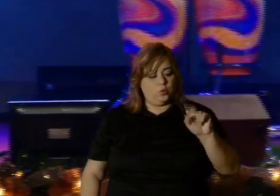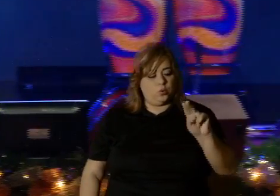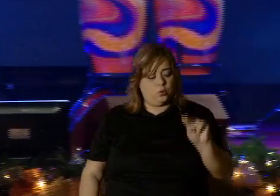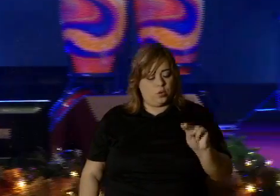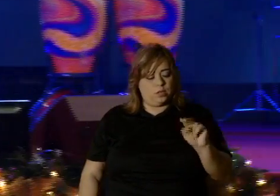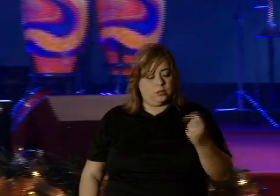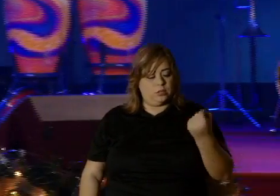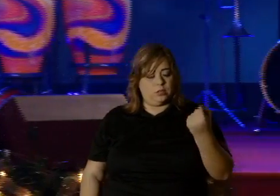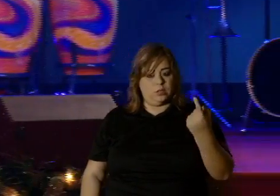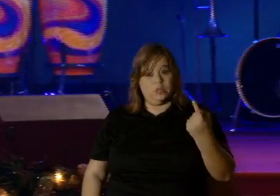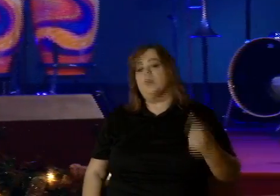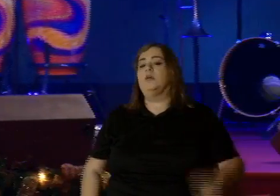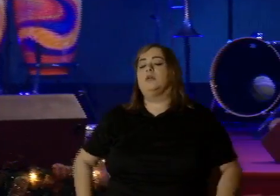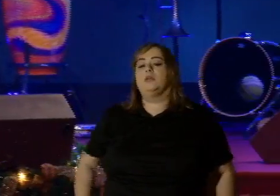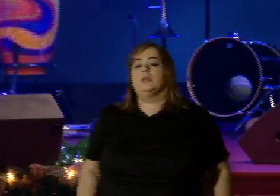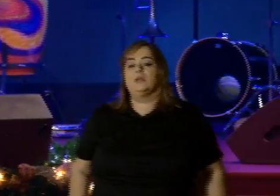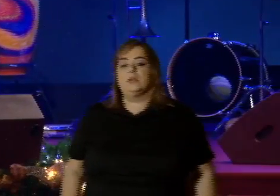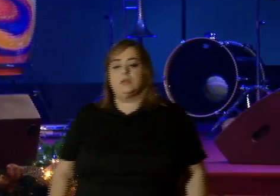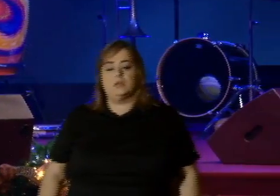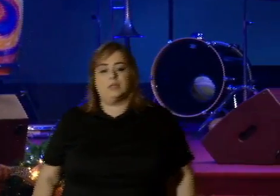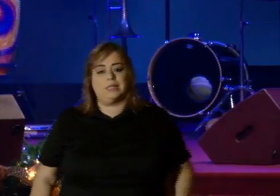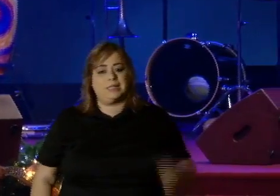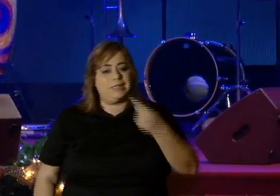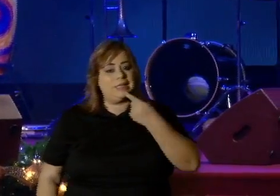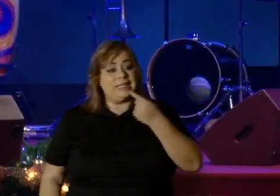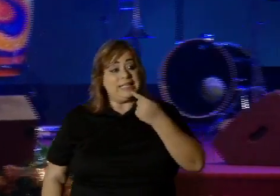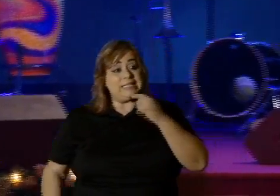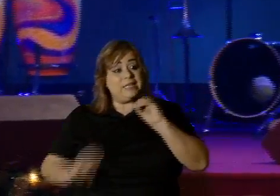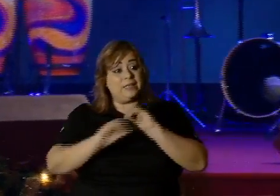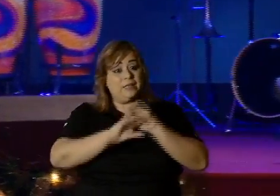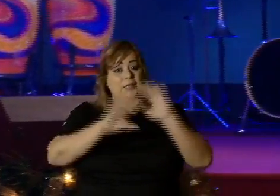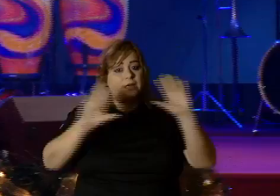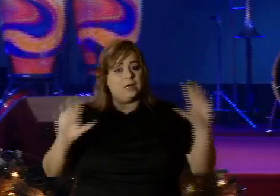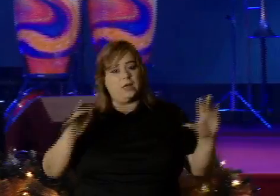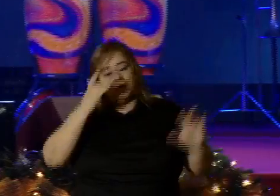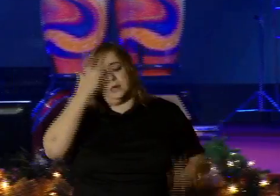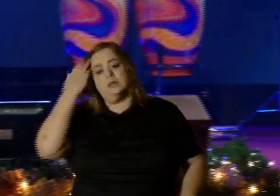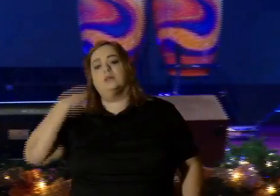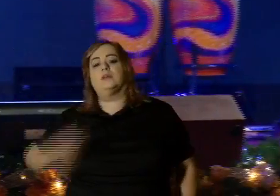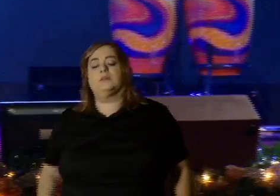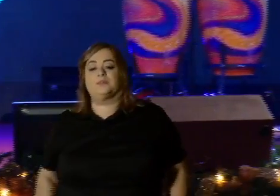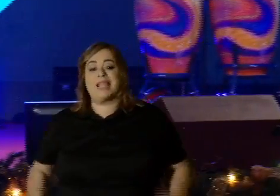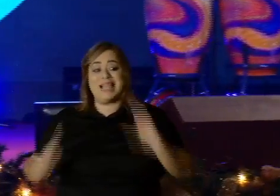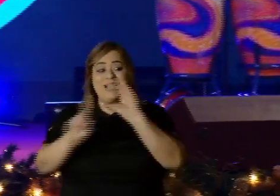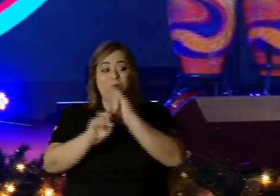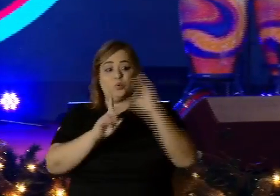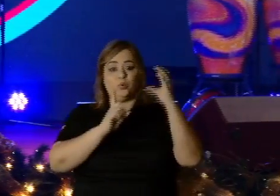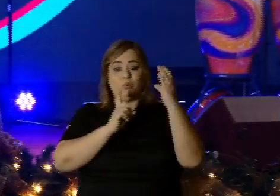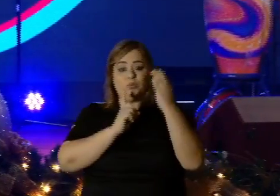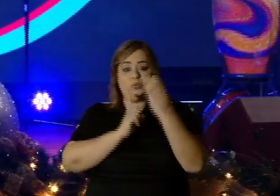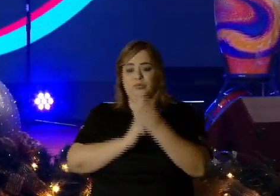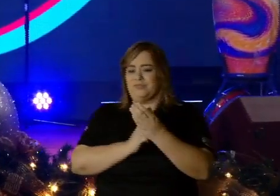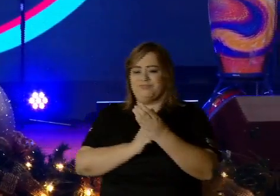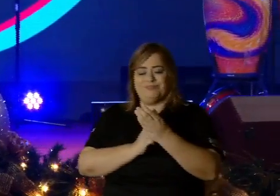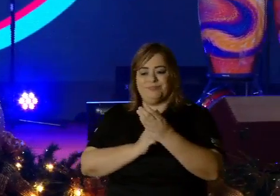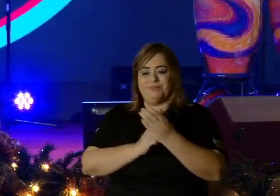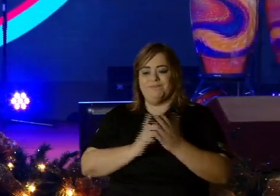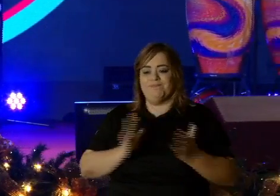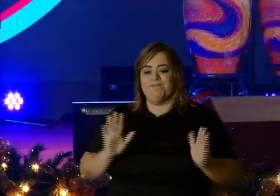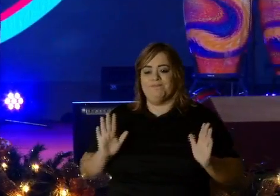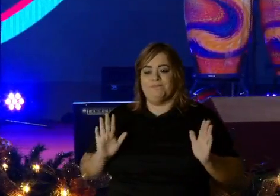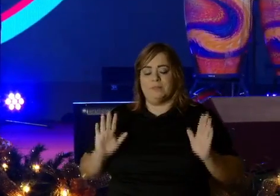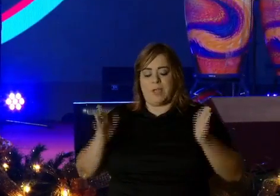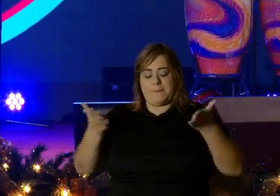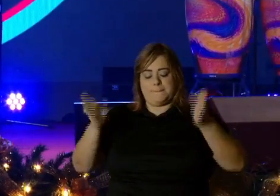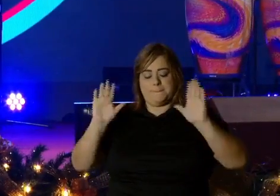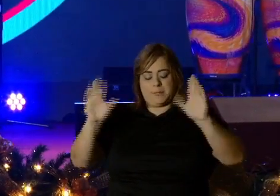11. Entonces Jesús le dijo claramente: Lázaro está muerto. ¿Sabe? En aquella cultura no resistían los milagros,